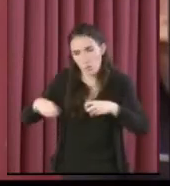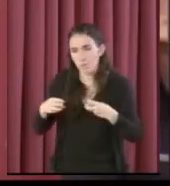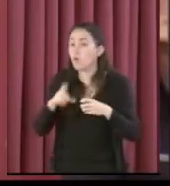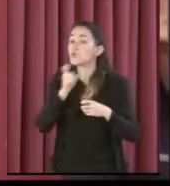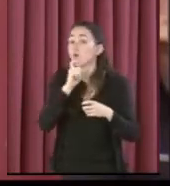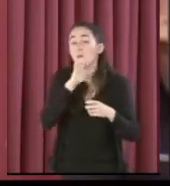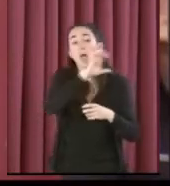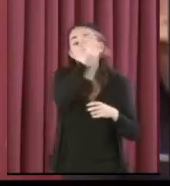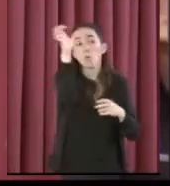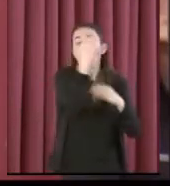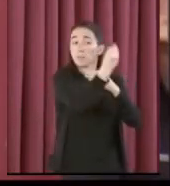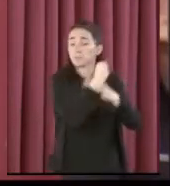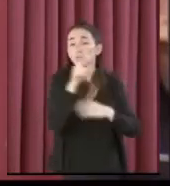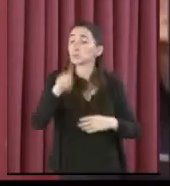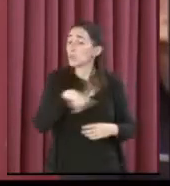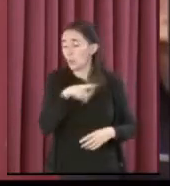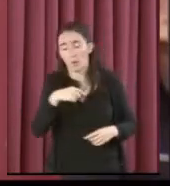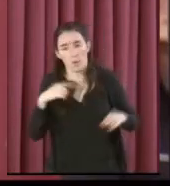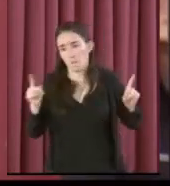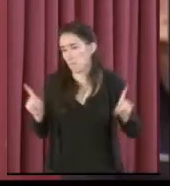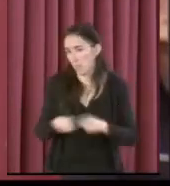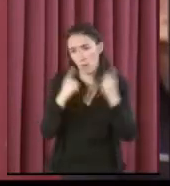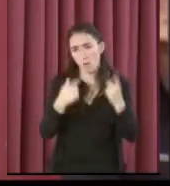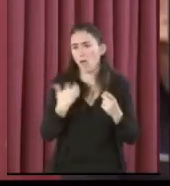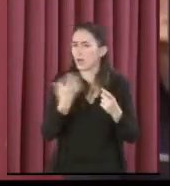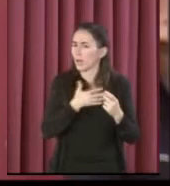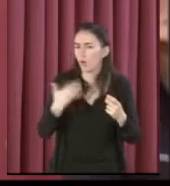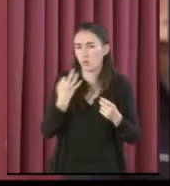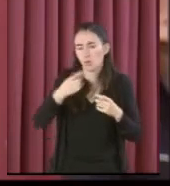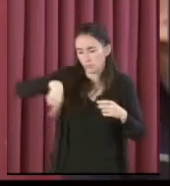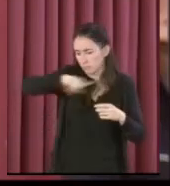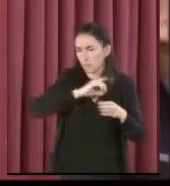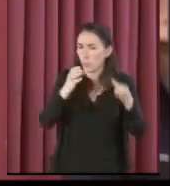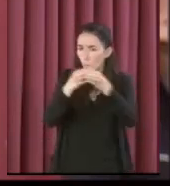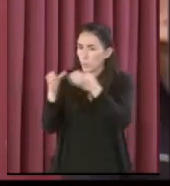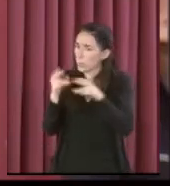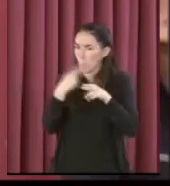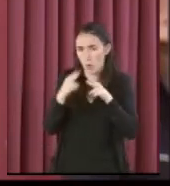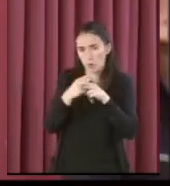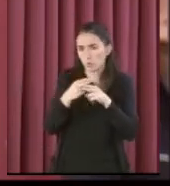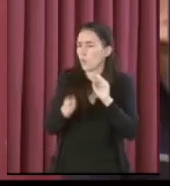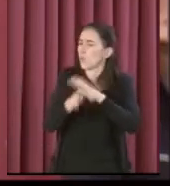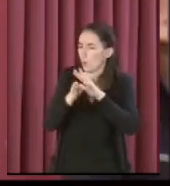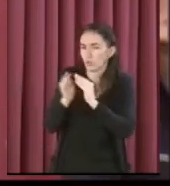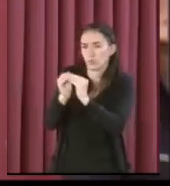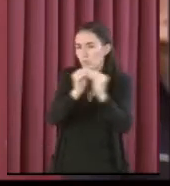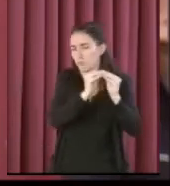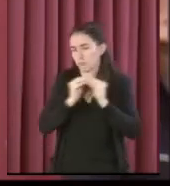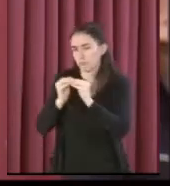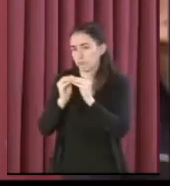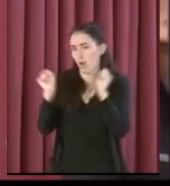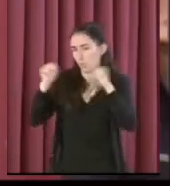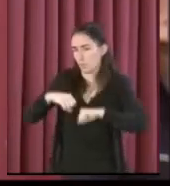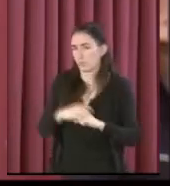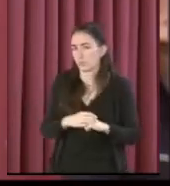europeos o sin ellos, sigue adelante con el acuerdo mayoritario. Puedo anunciar que, como parte de ese compromiso, una vez que